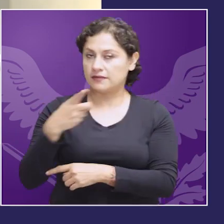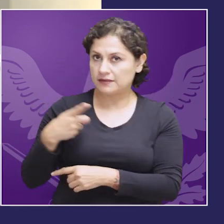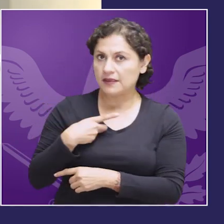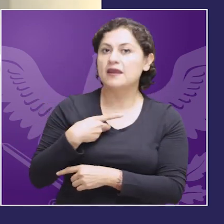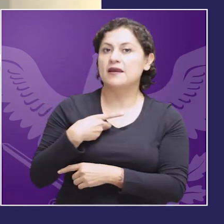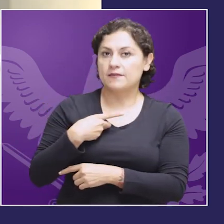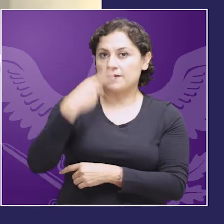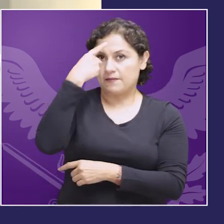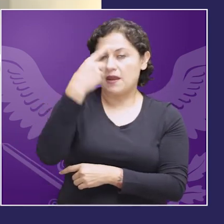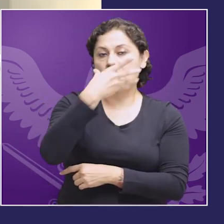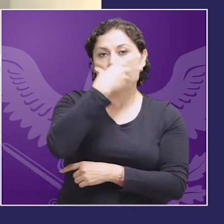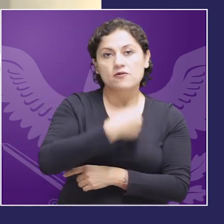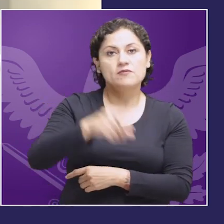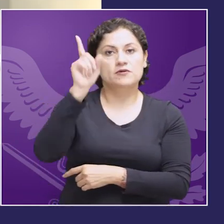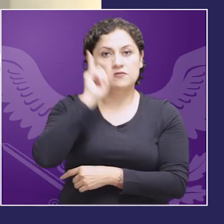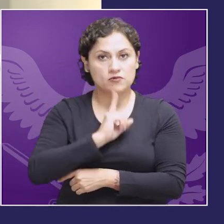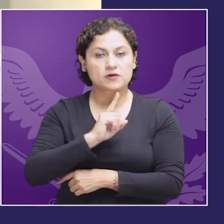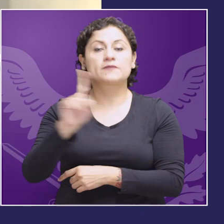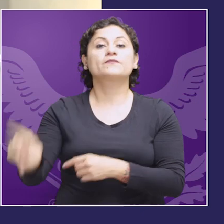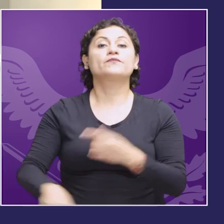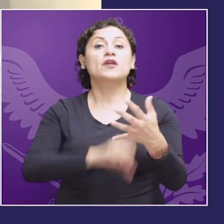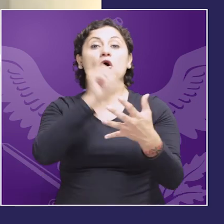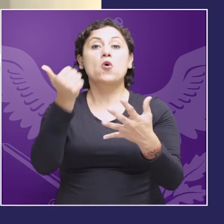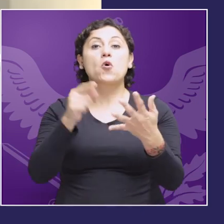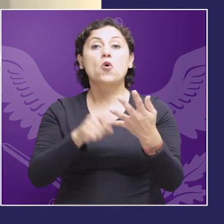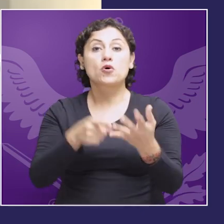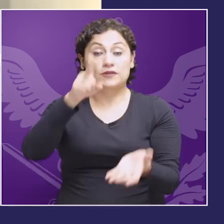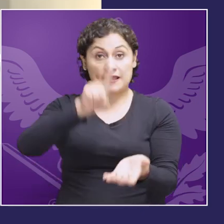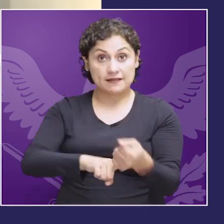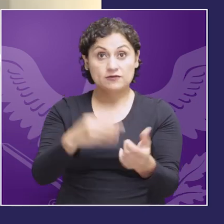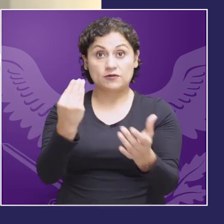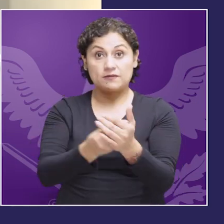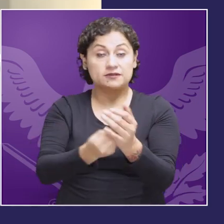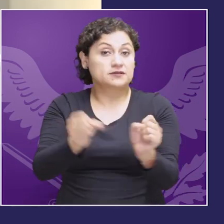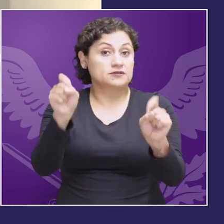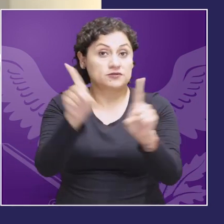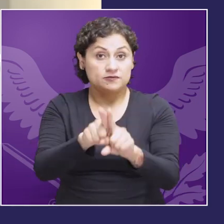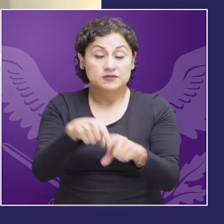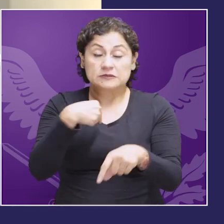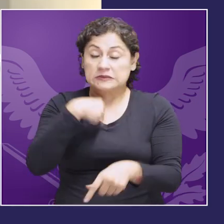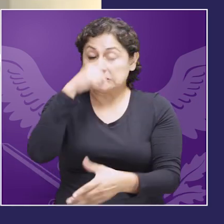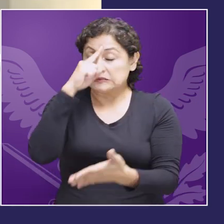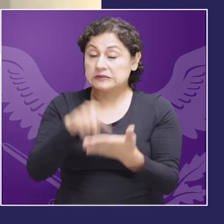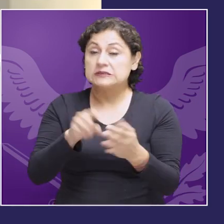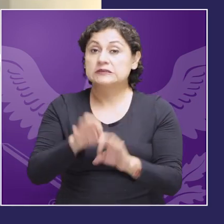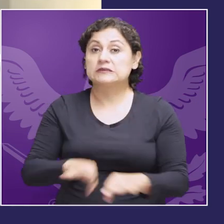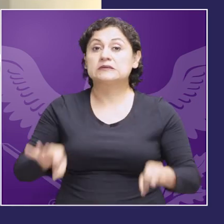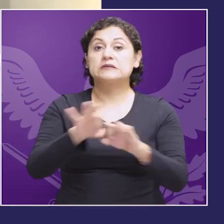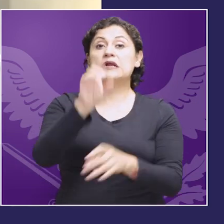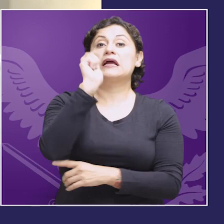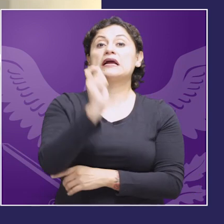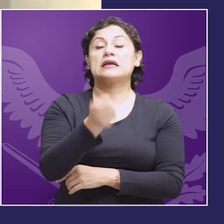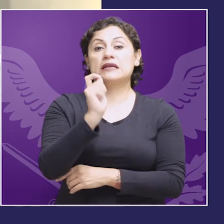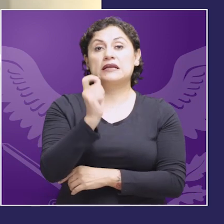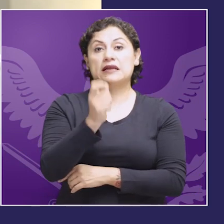transformaciones. Entonces, bueno, la paridad tiene que estar ligada a este discurso.